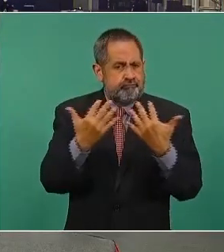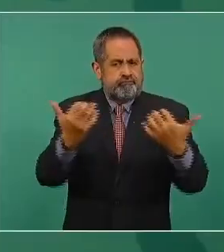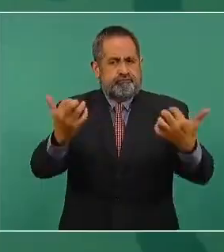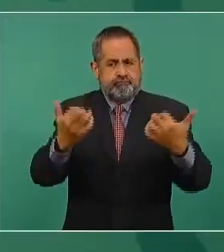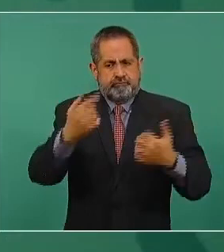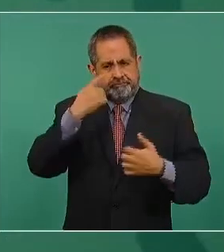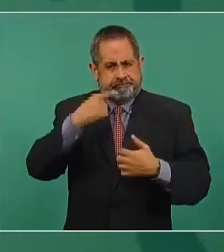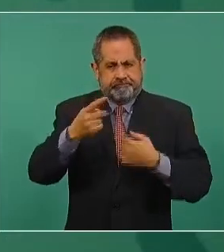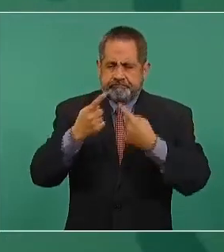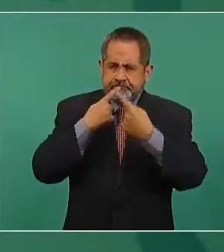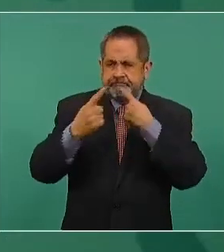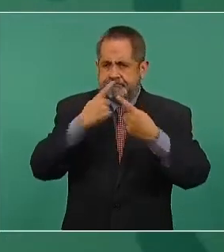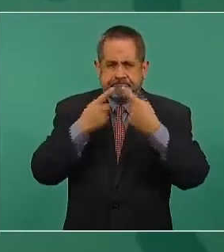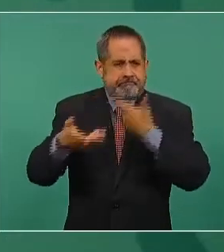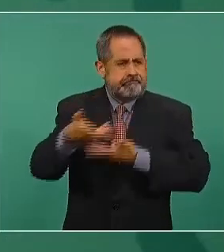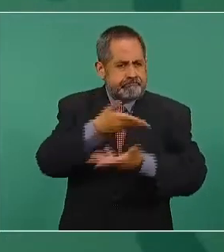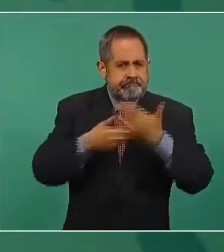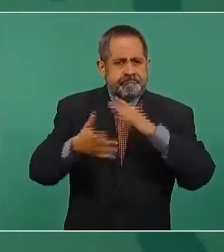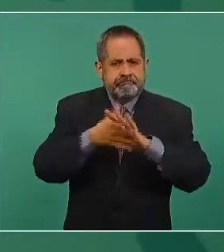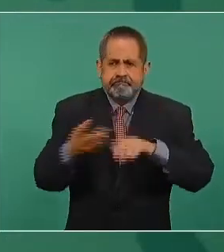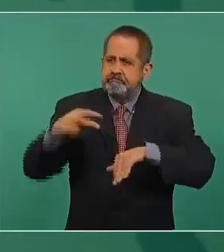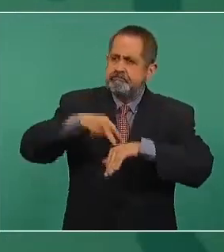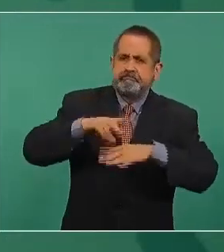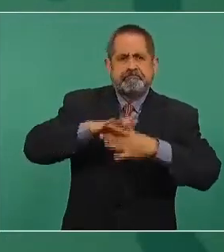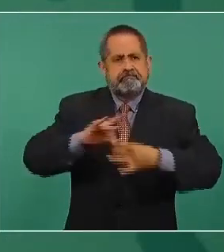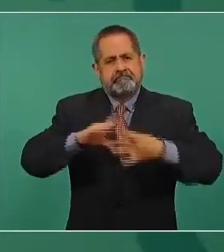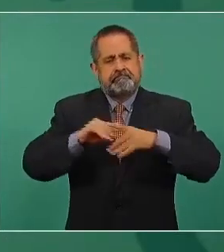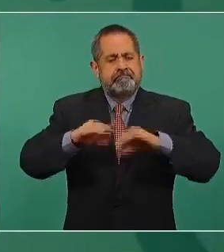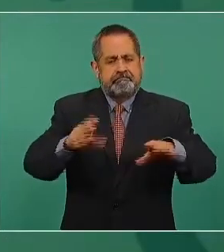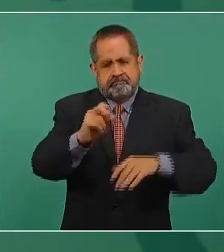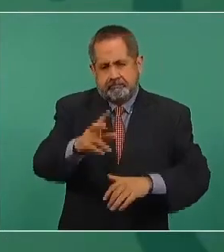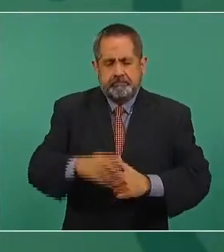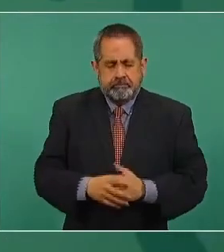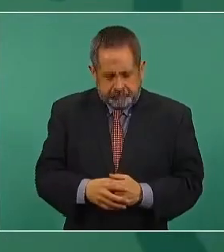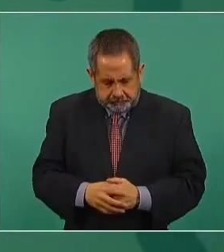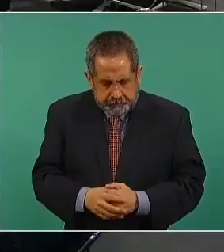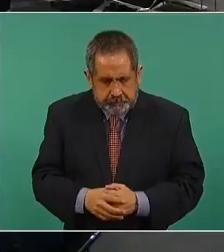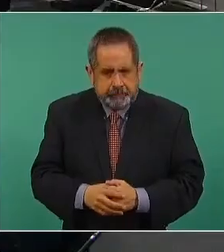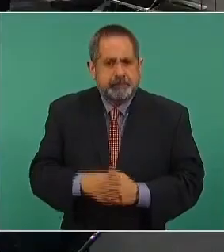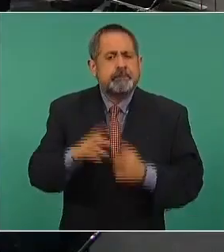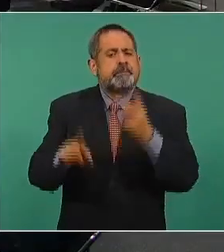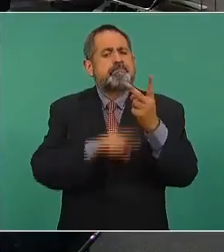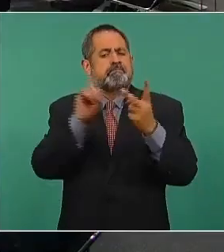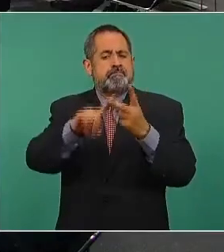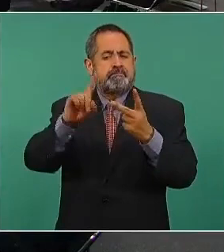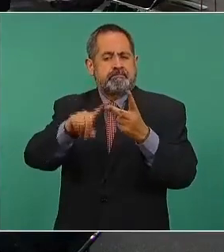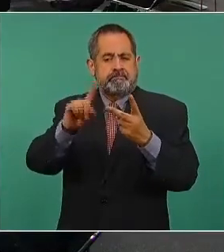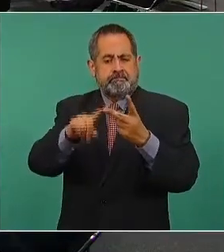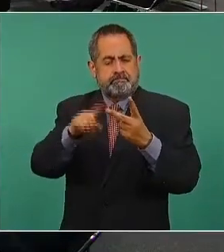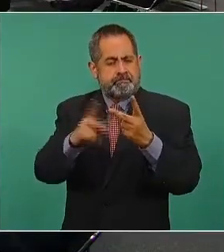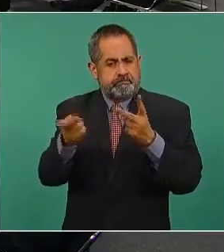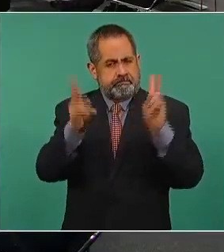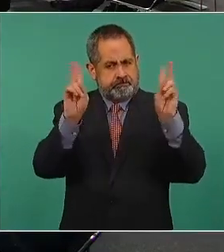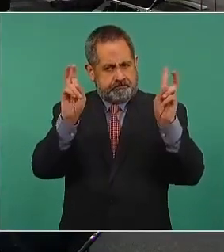a exponer y explicar. Ok, presidente. Y bueno, mi segundo tema,